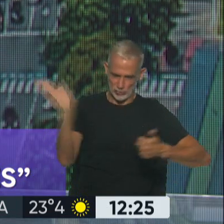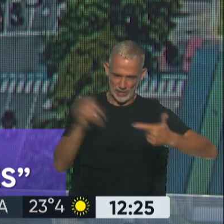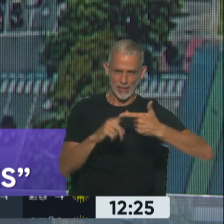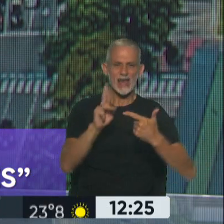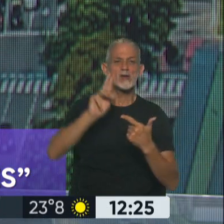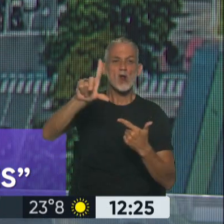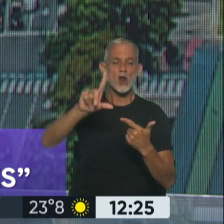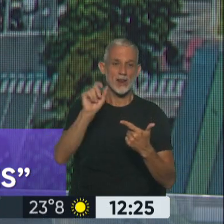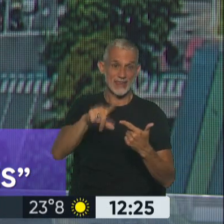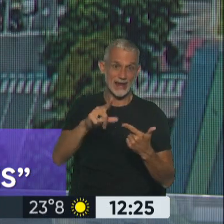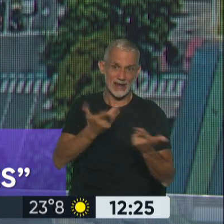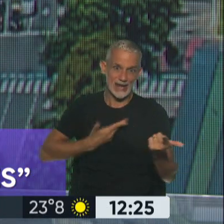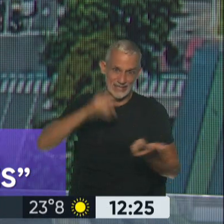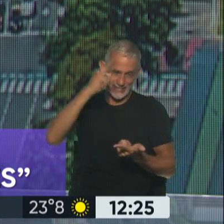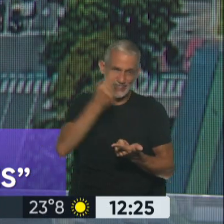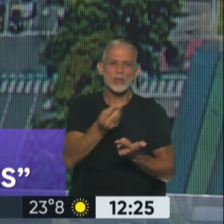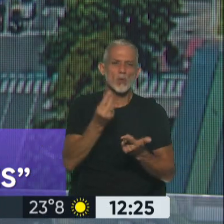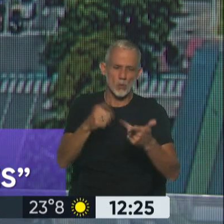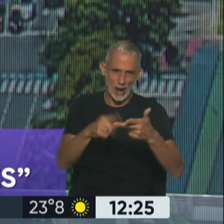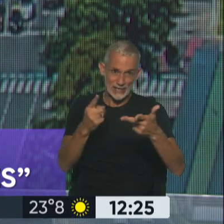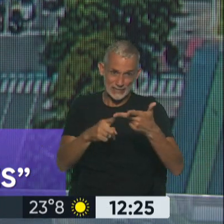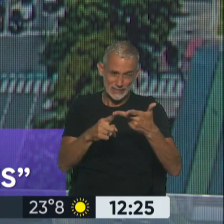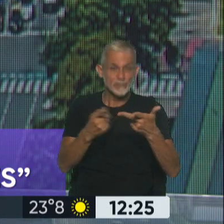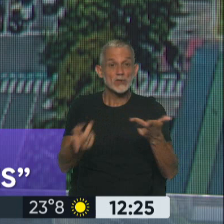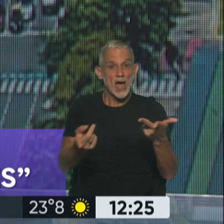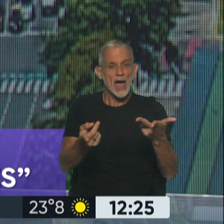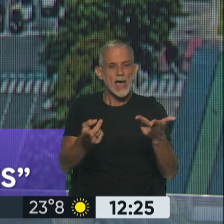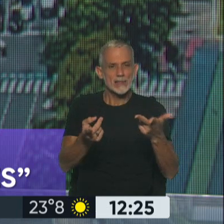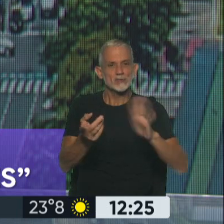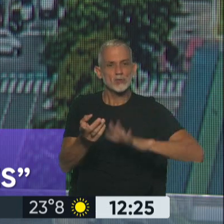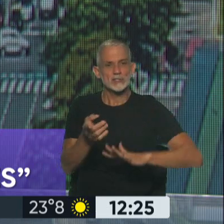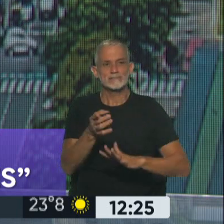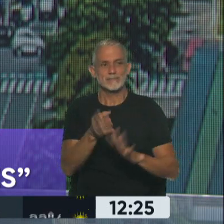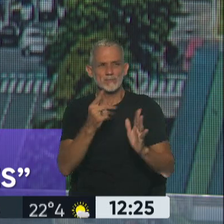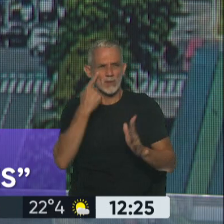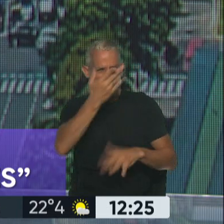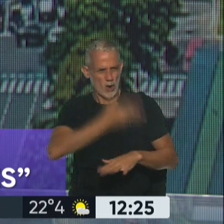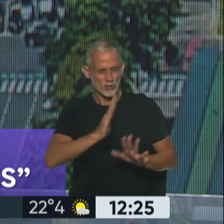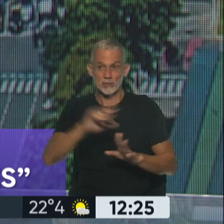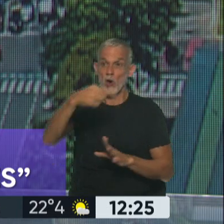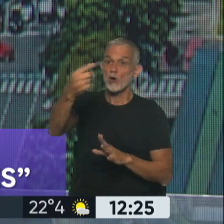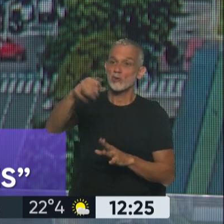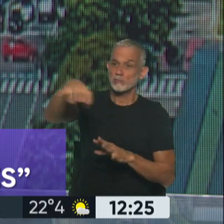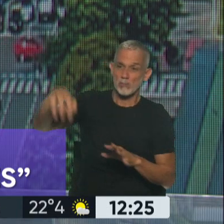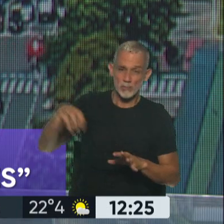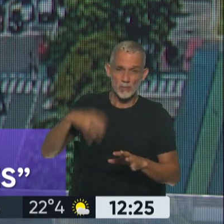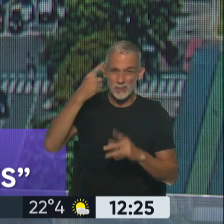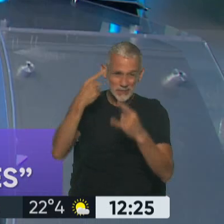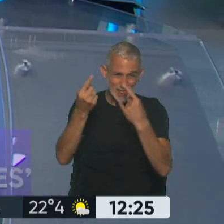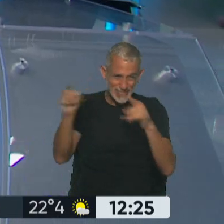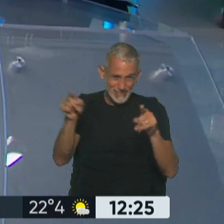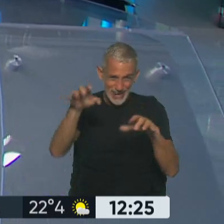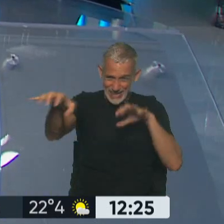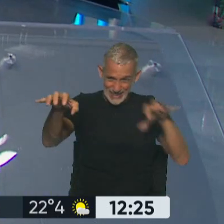el rol que tiene que jugar el Estado, y eso creo que habilita también a que de otros lados, donde piensan distinto a